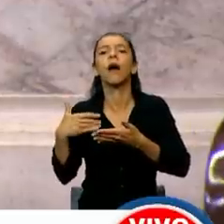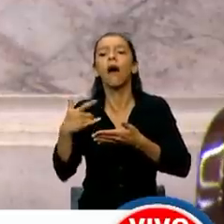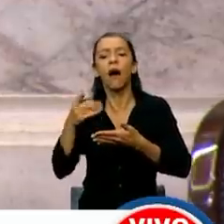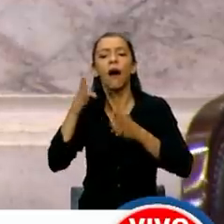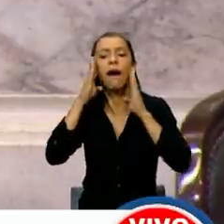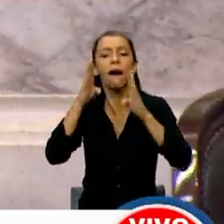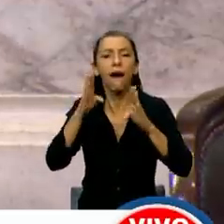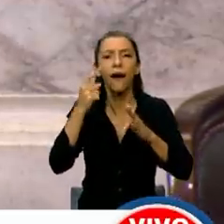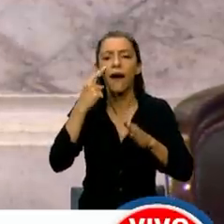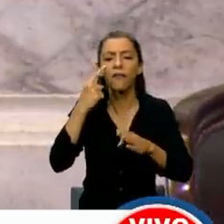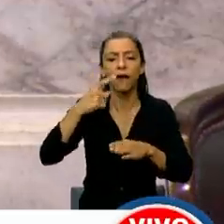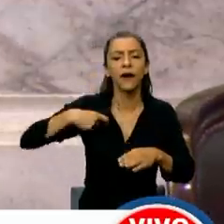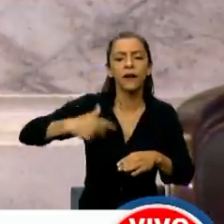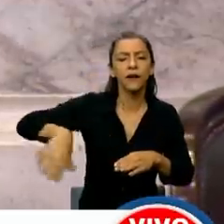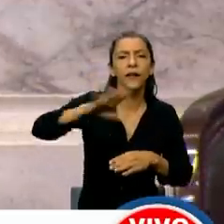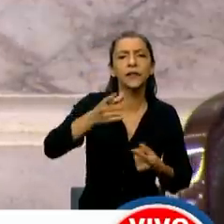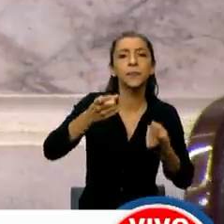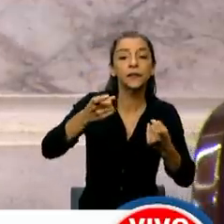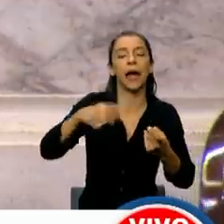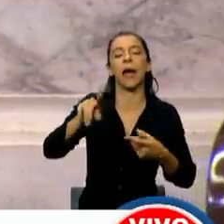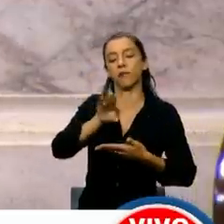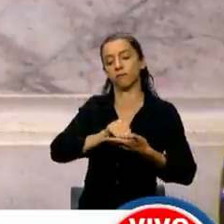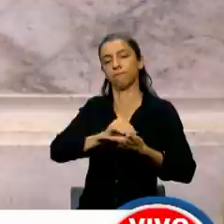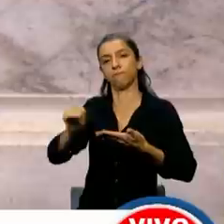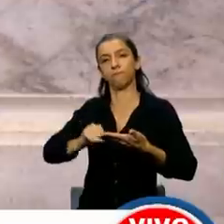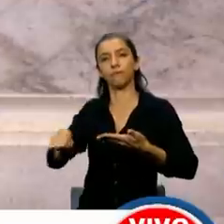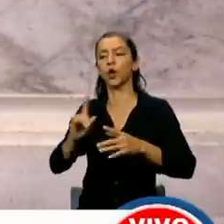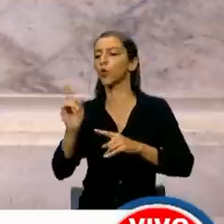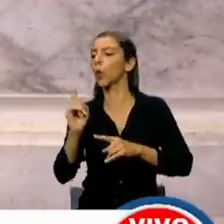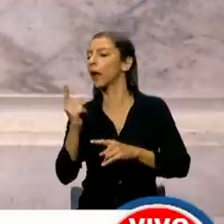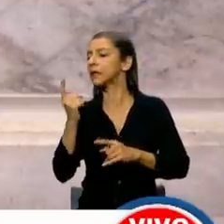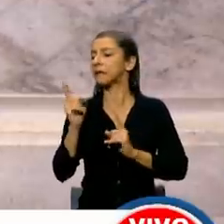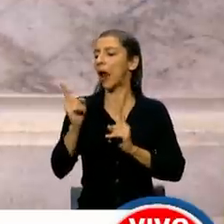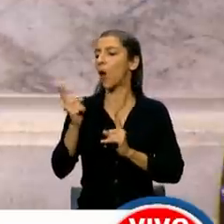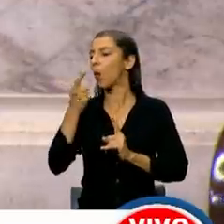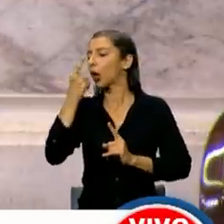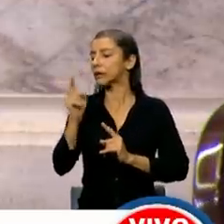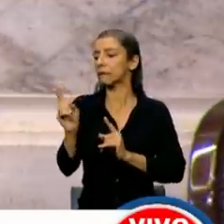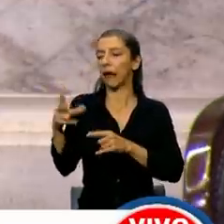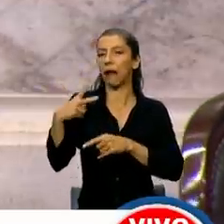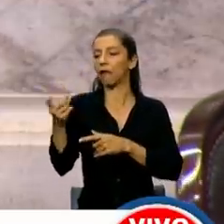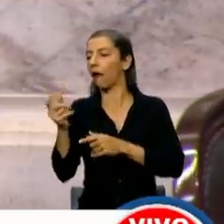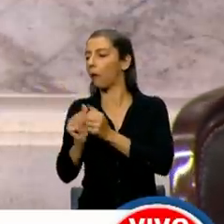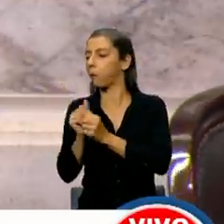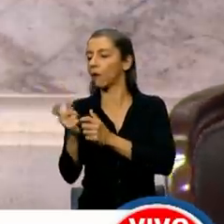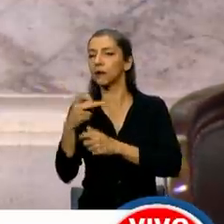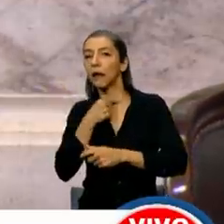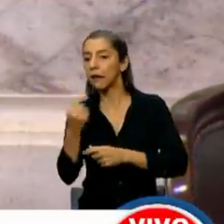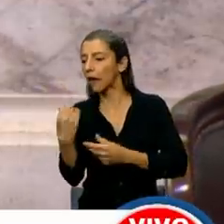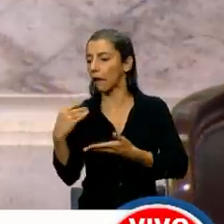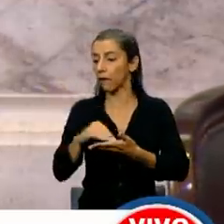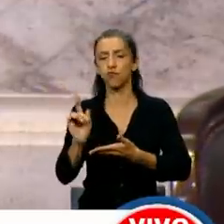concentrados en unos pocos privilegiados ni los medios concentrados de comunicación los intereses de la agenda